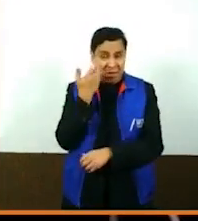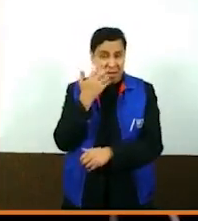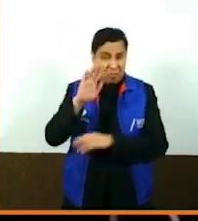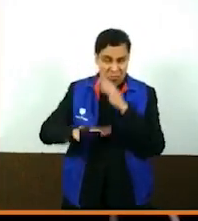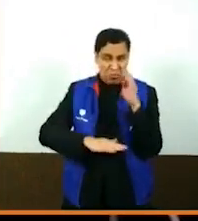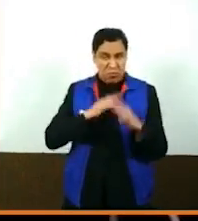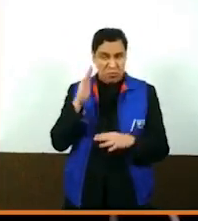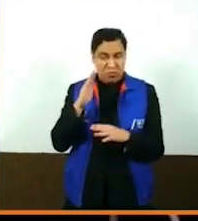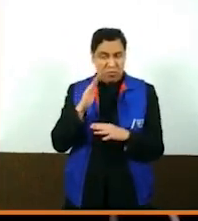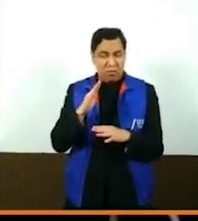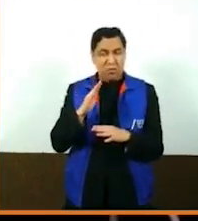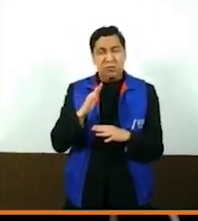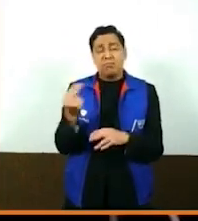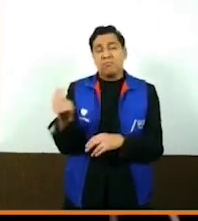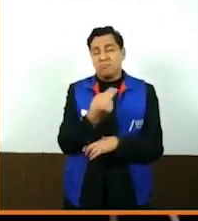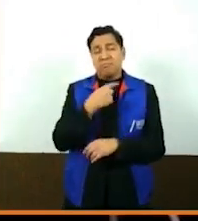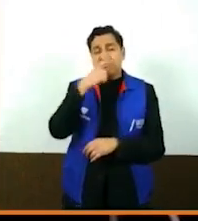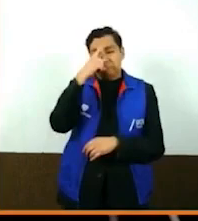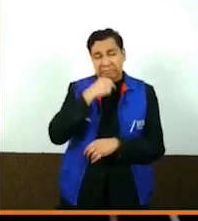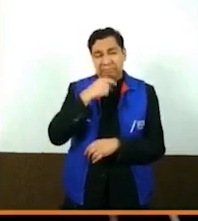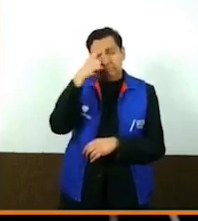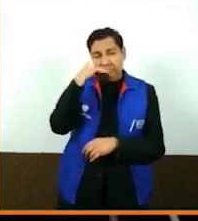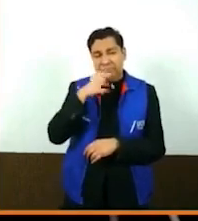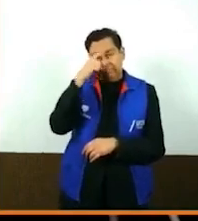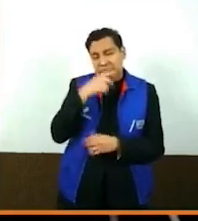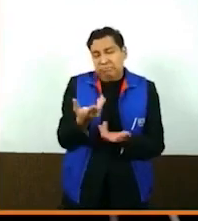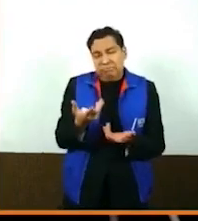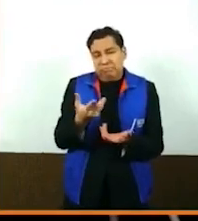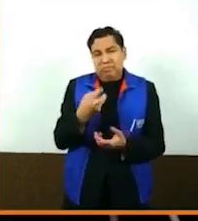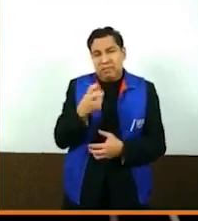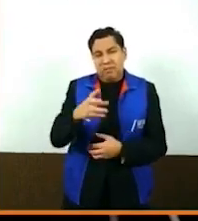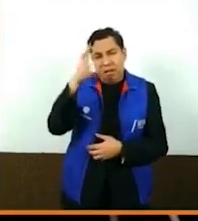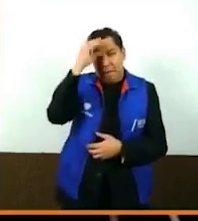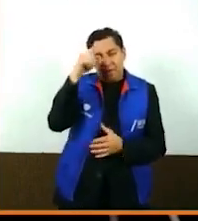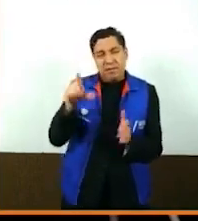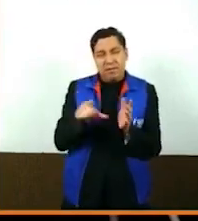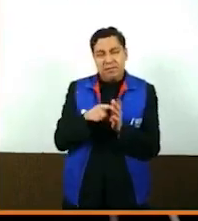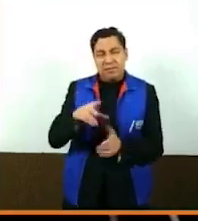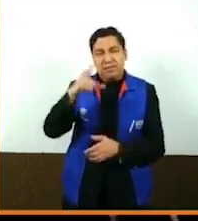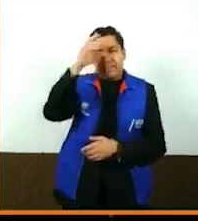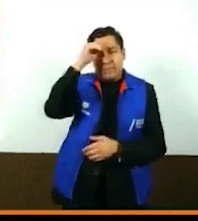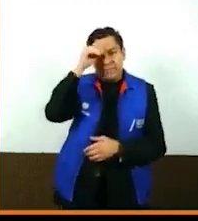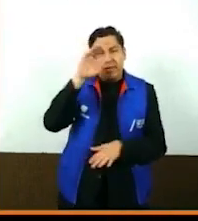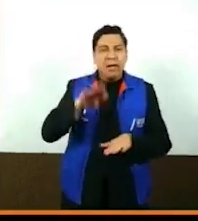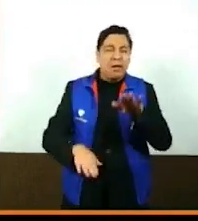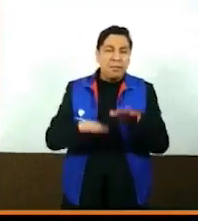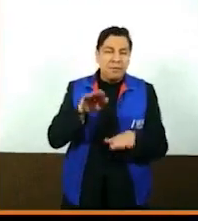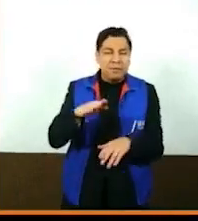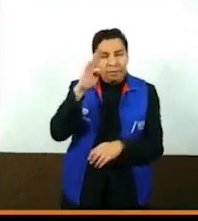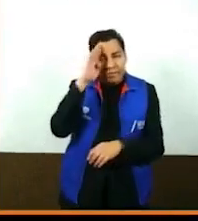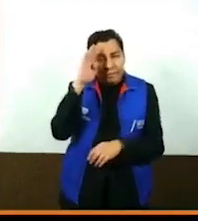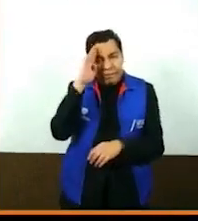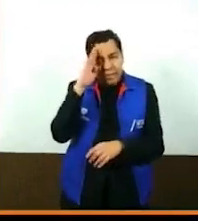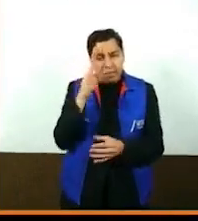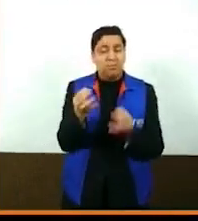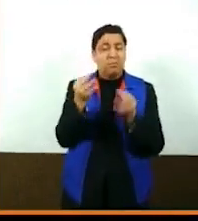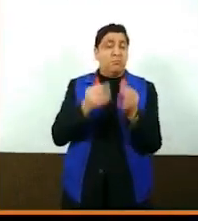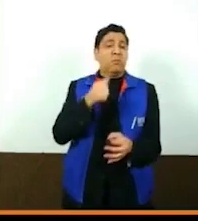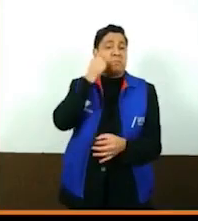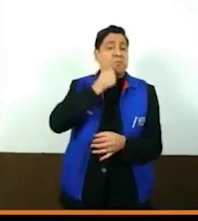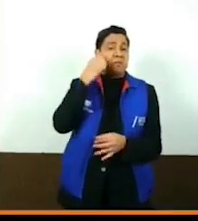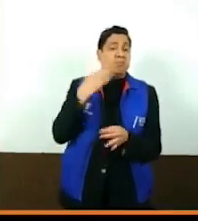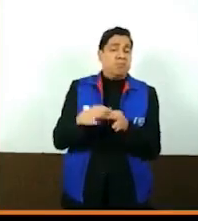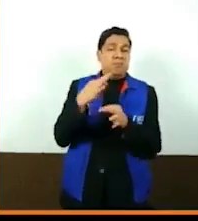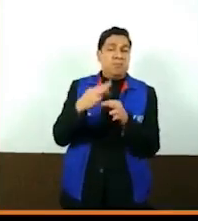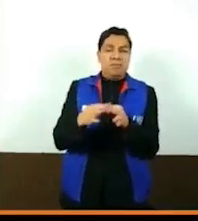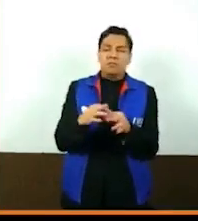que errar miles de veces, ¿no? Y a veces en las compañías pensamos que esto de la sostenibilidad es de hacerlo perfecto y no.